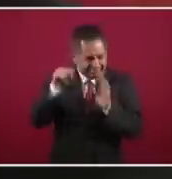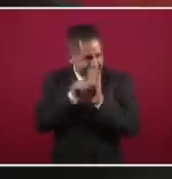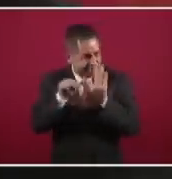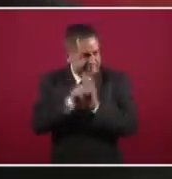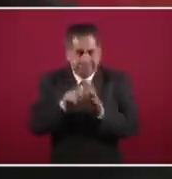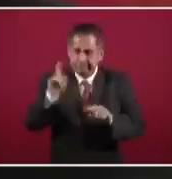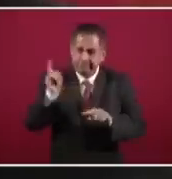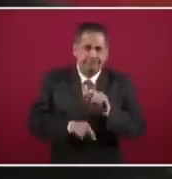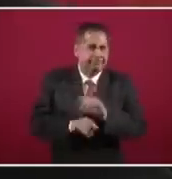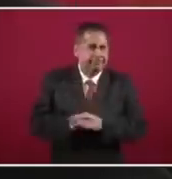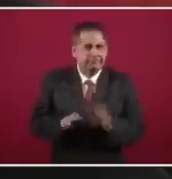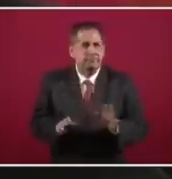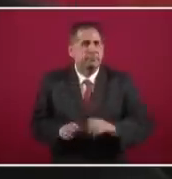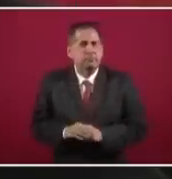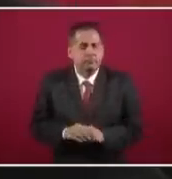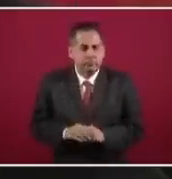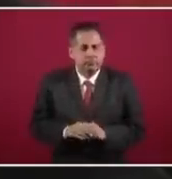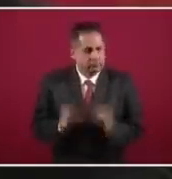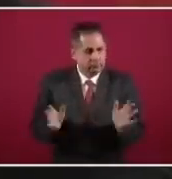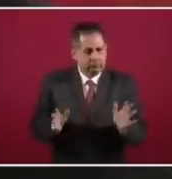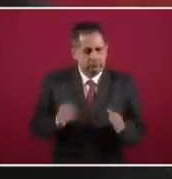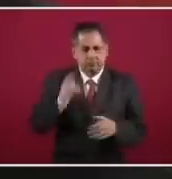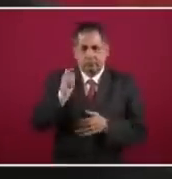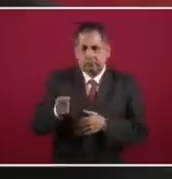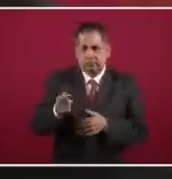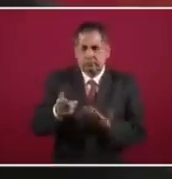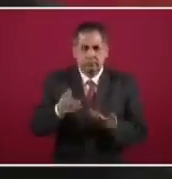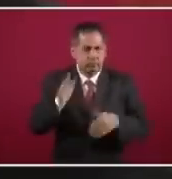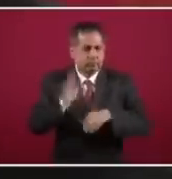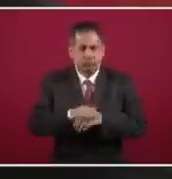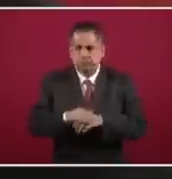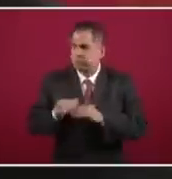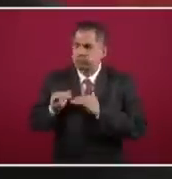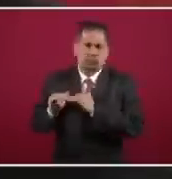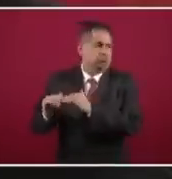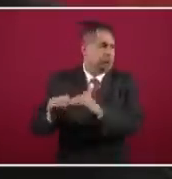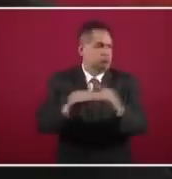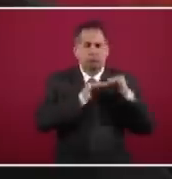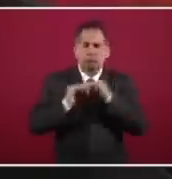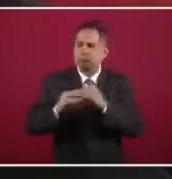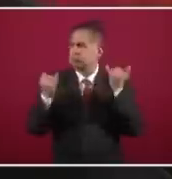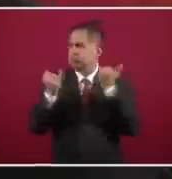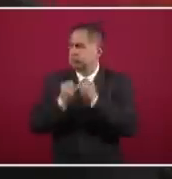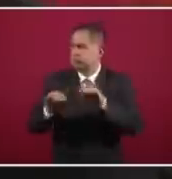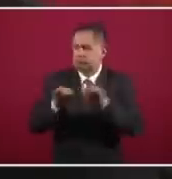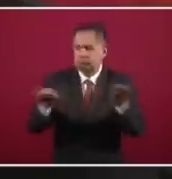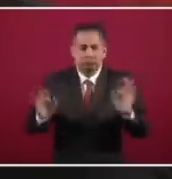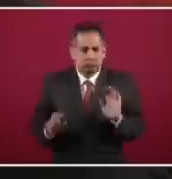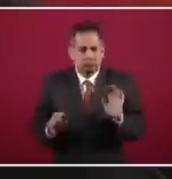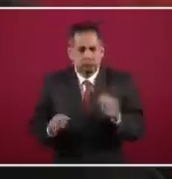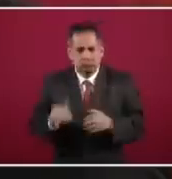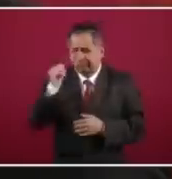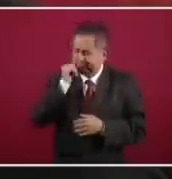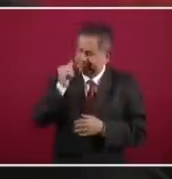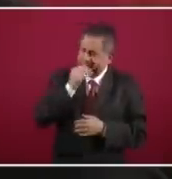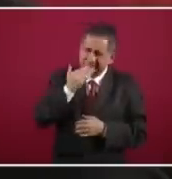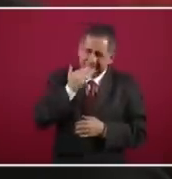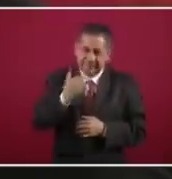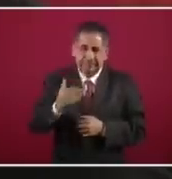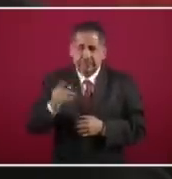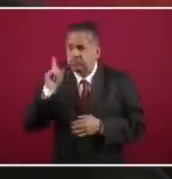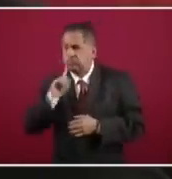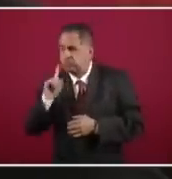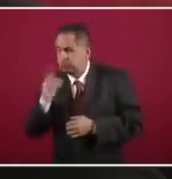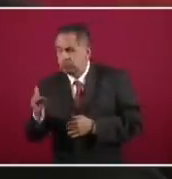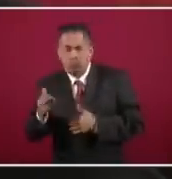y hacernos una sociedad más igualitaria, que siempre es bueno, es buenísimo para las mujeres,